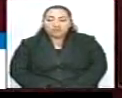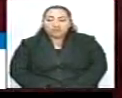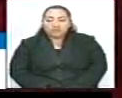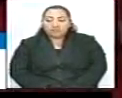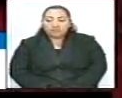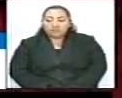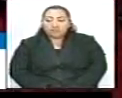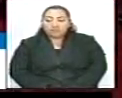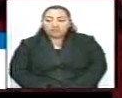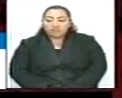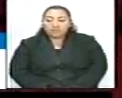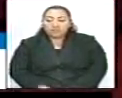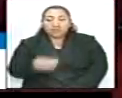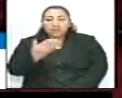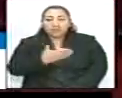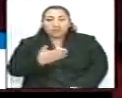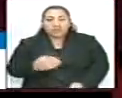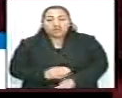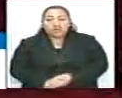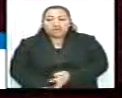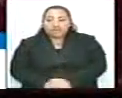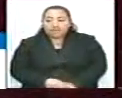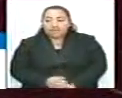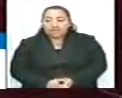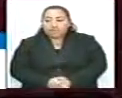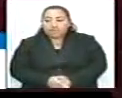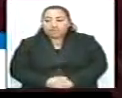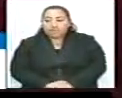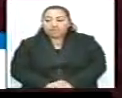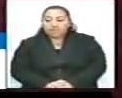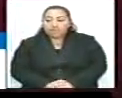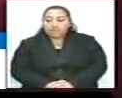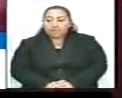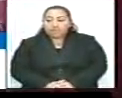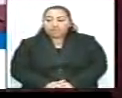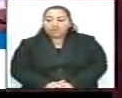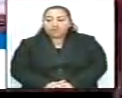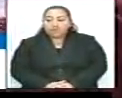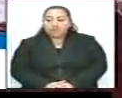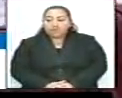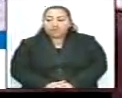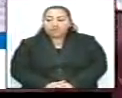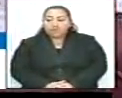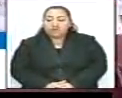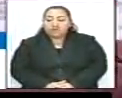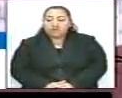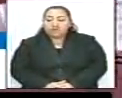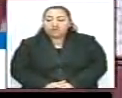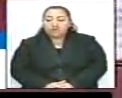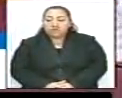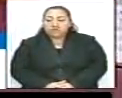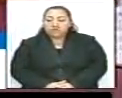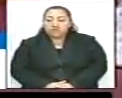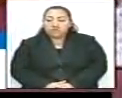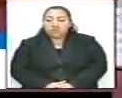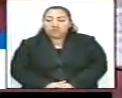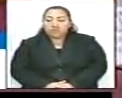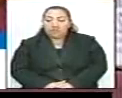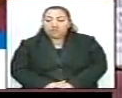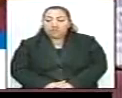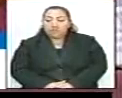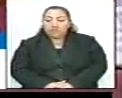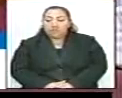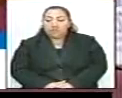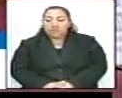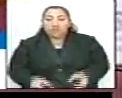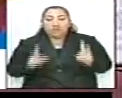Gracias, presidente. Saludo a mis colegas congresistas y todos los que estamos en la sala Bolognesi. Hay un tema